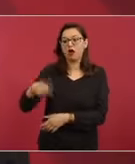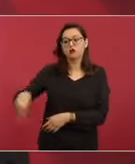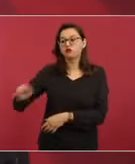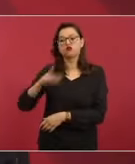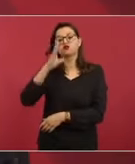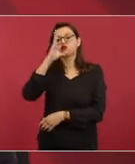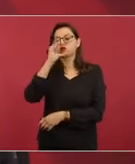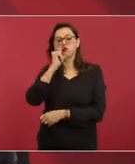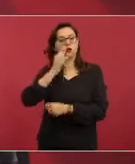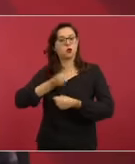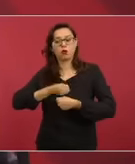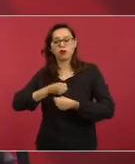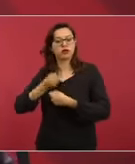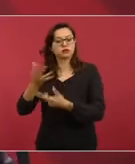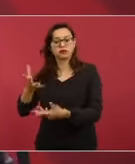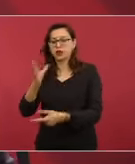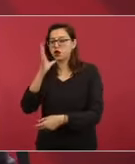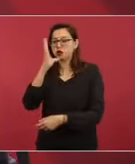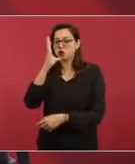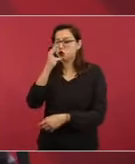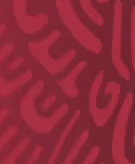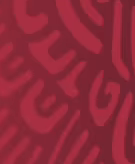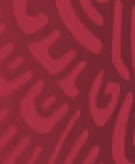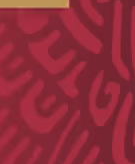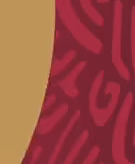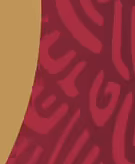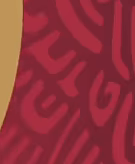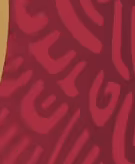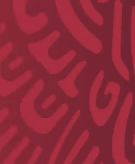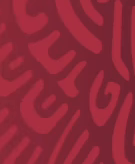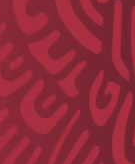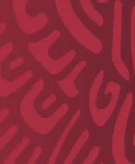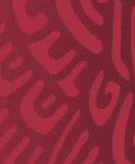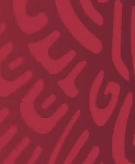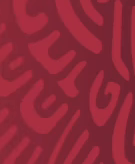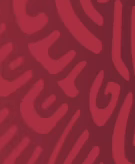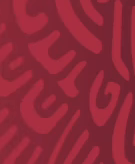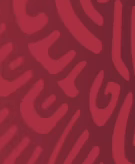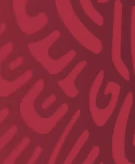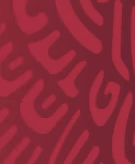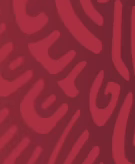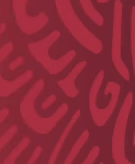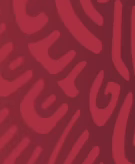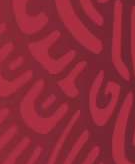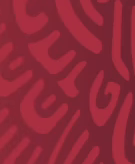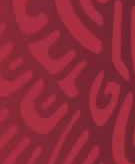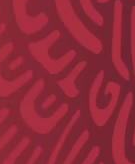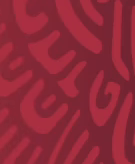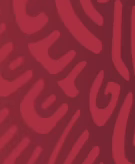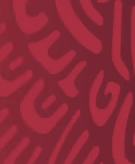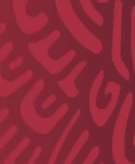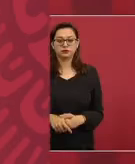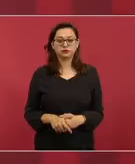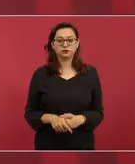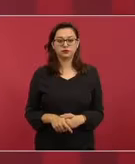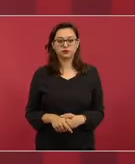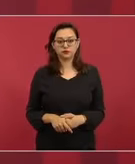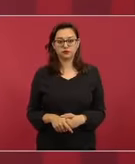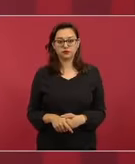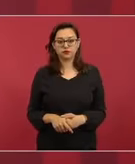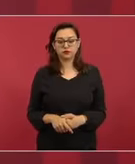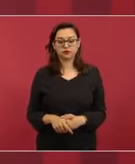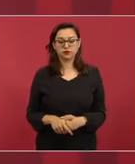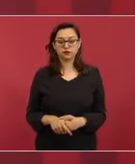de gobernadores para no participar en el próximo proceso de revocación de mandato del 10 de abril. Ojalá y se